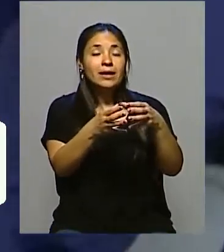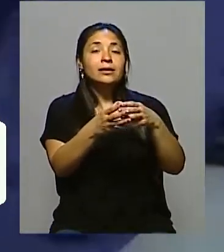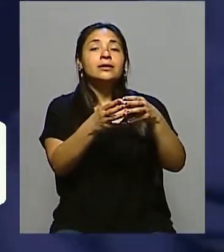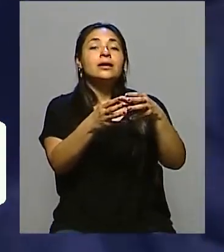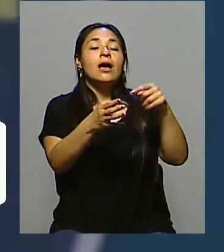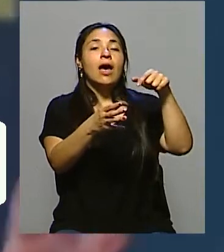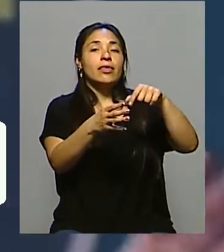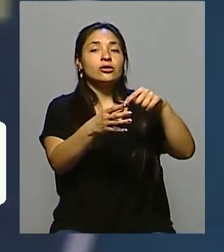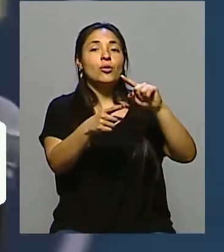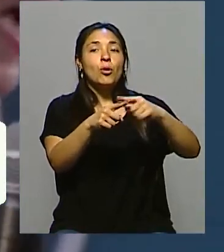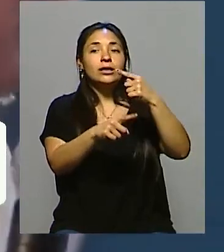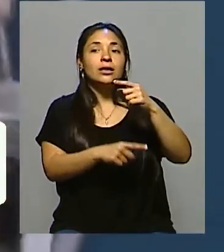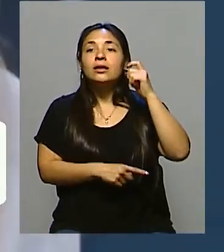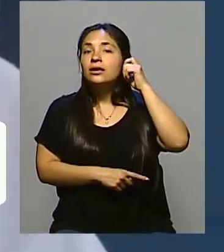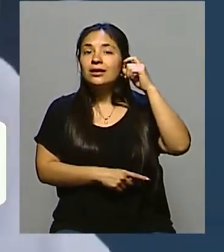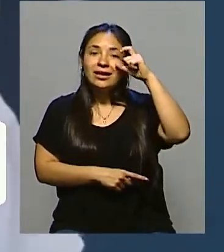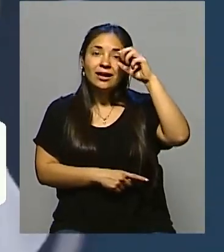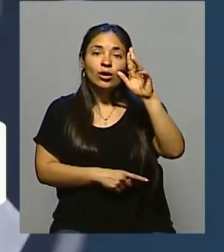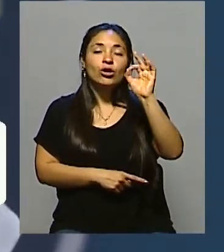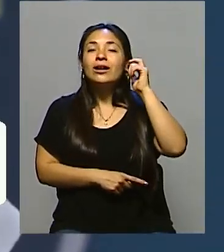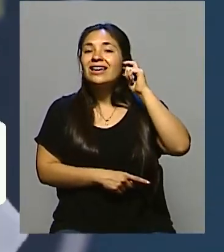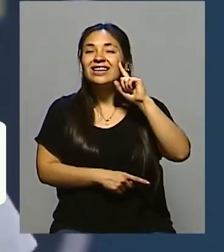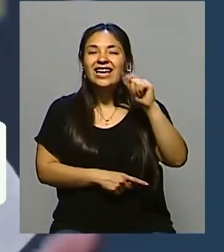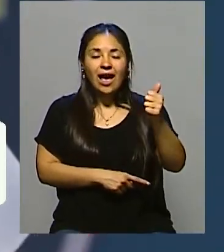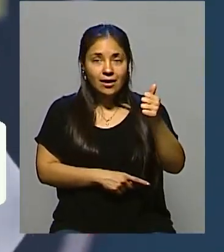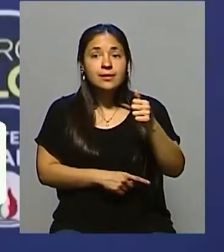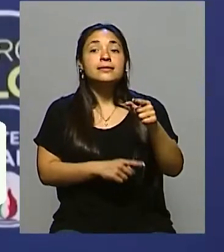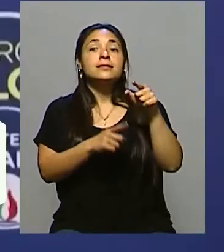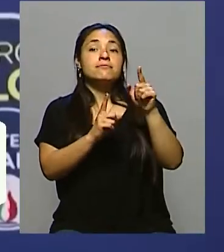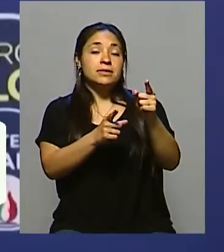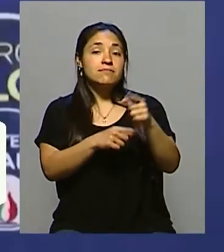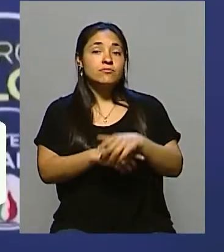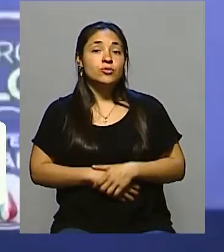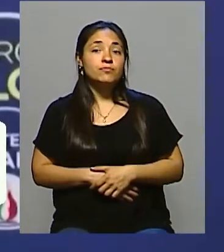por eso el presidente de la República Italiana, Mattarella,